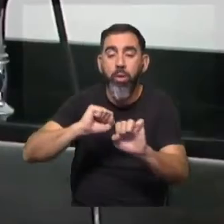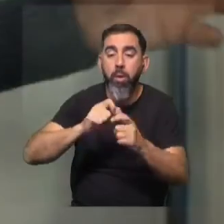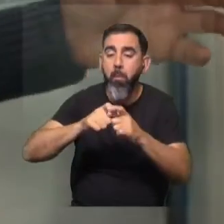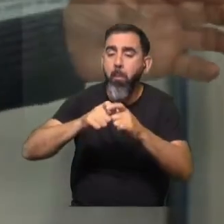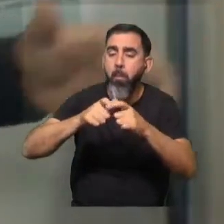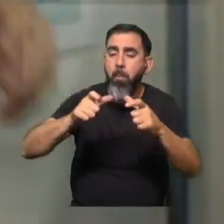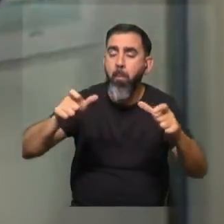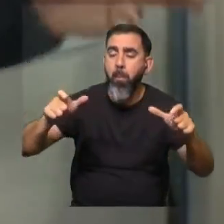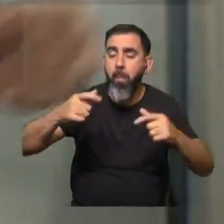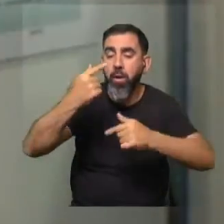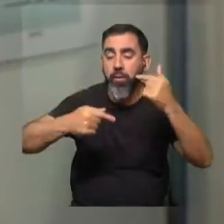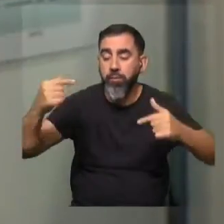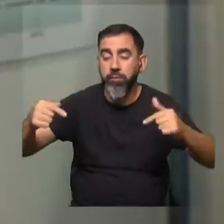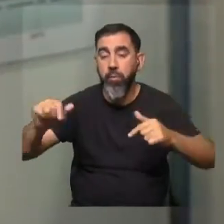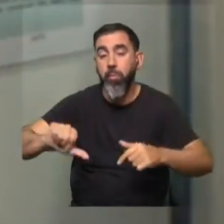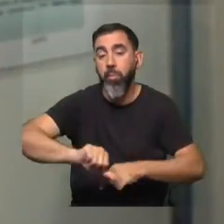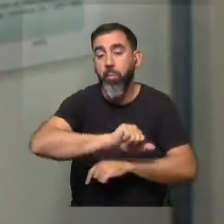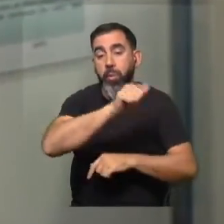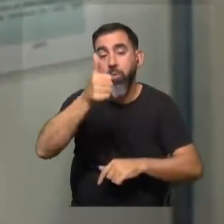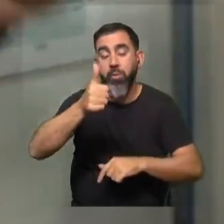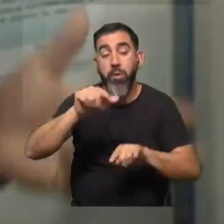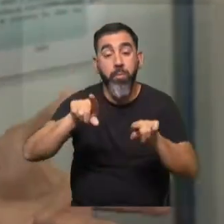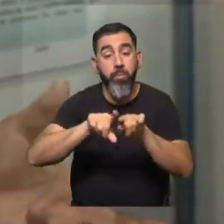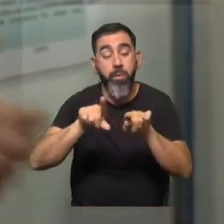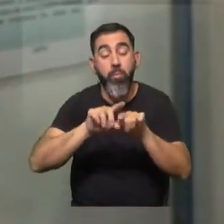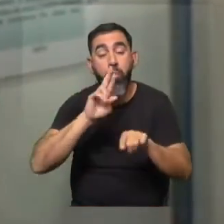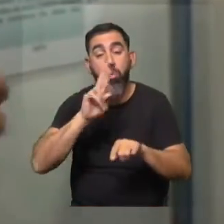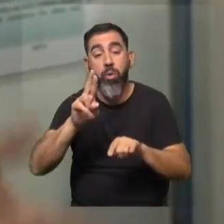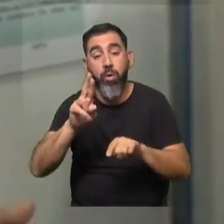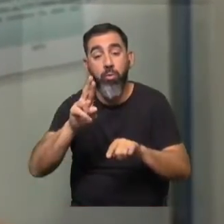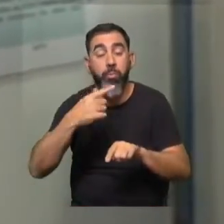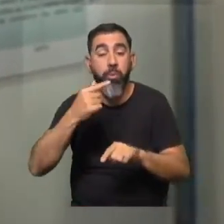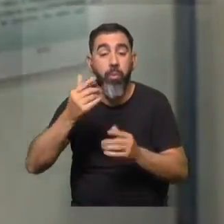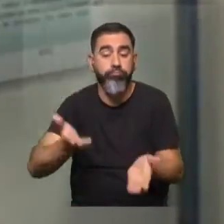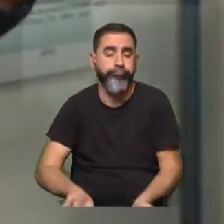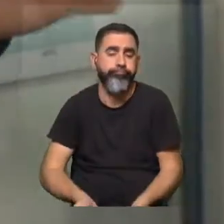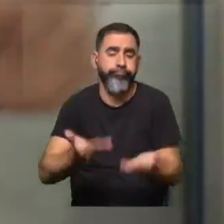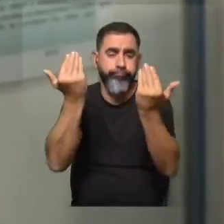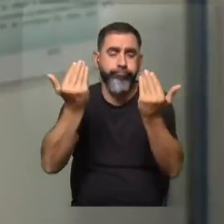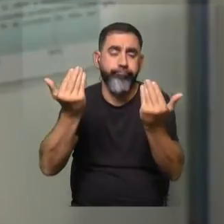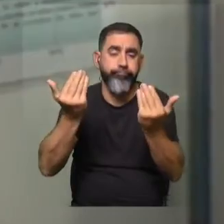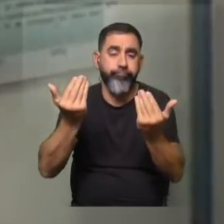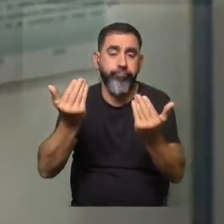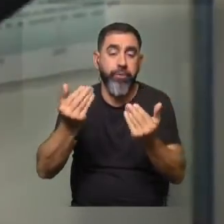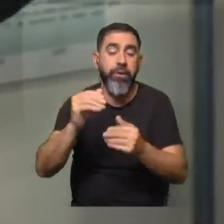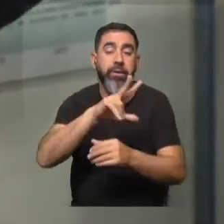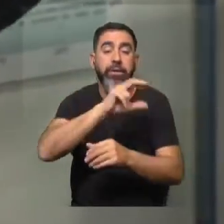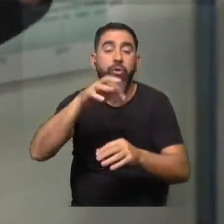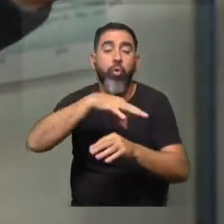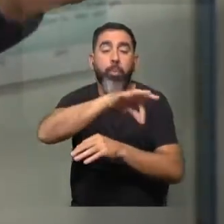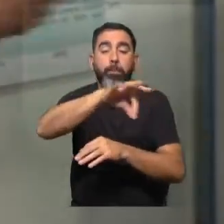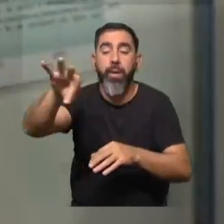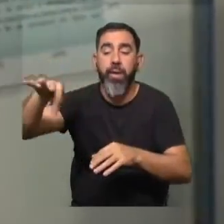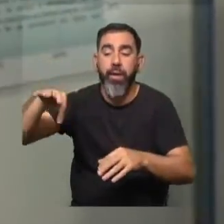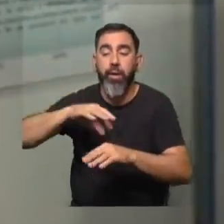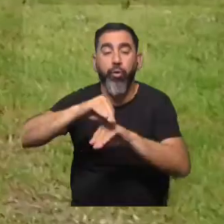esos intercambiadores para obtener los mismos resultados que sería levantar, por decir algo, 300 metros cuadrados de